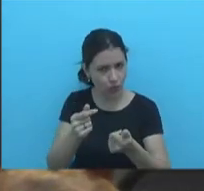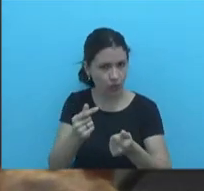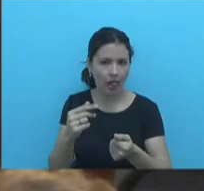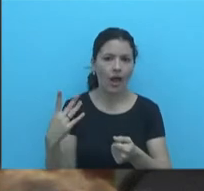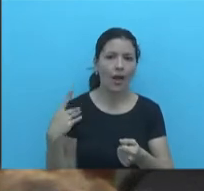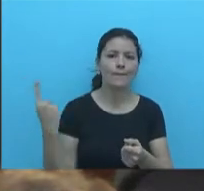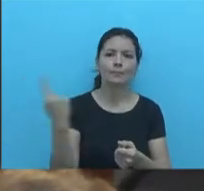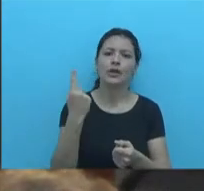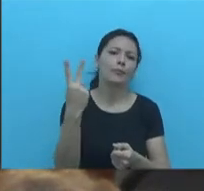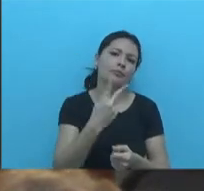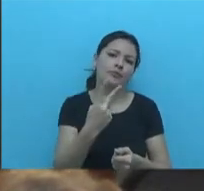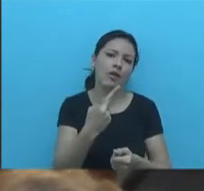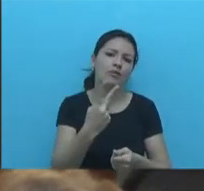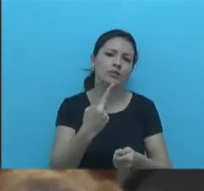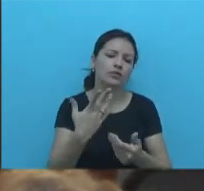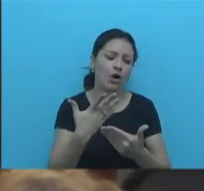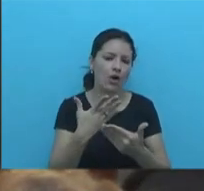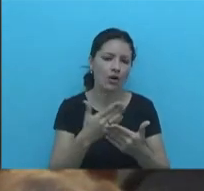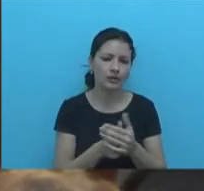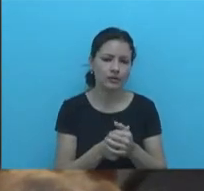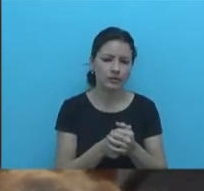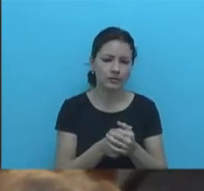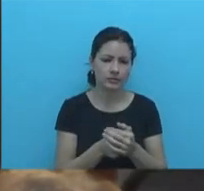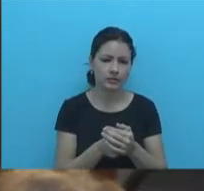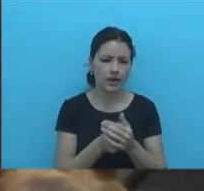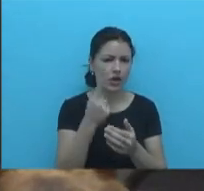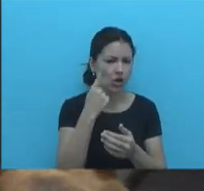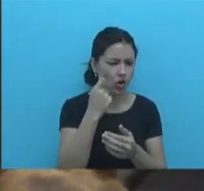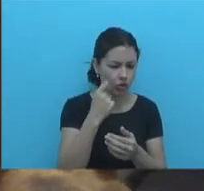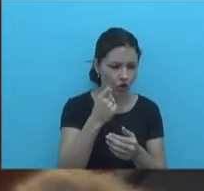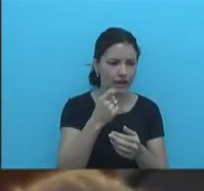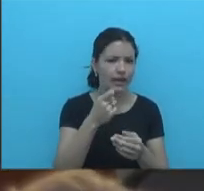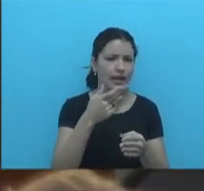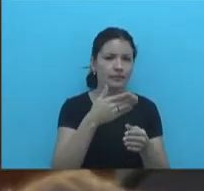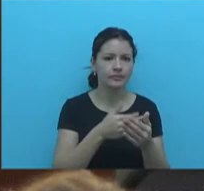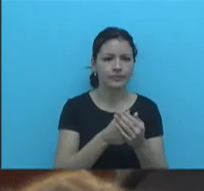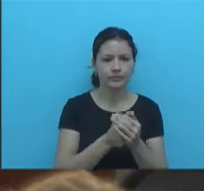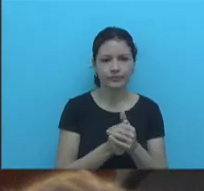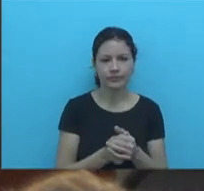como intermediario entre el jefe del hospital y las escuelas, ¿no es cierto?